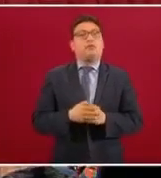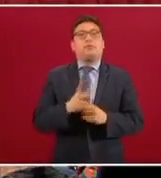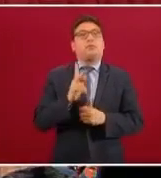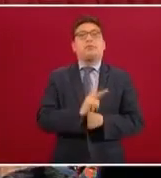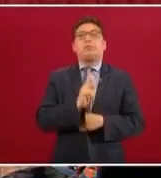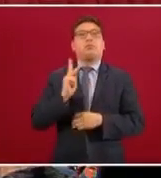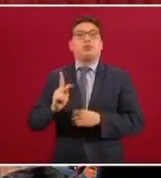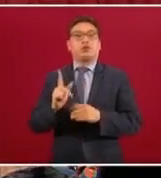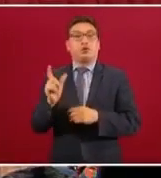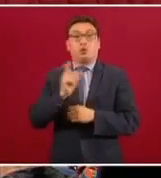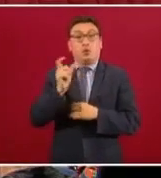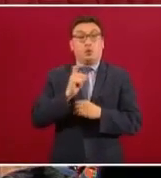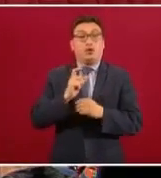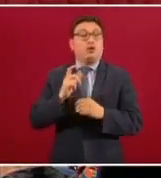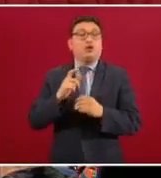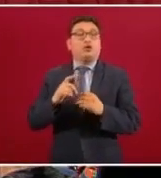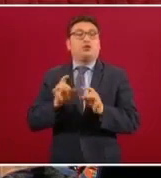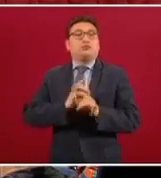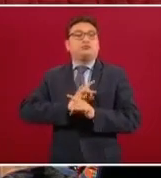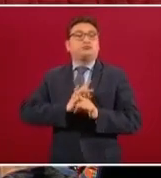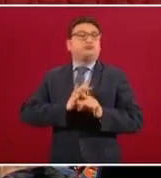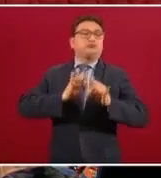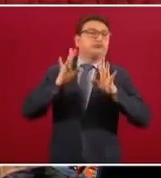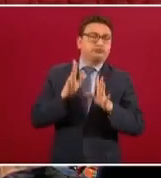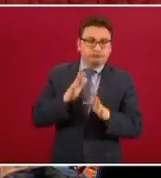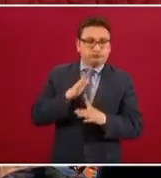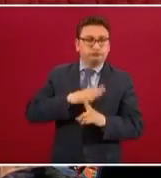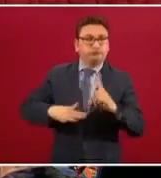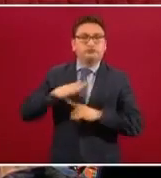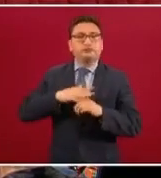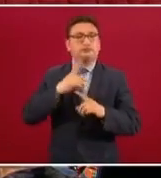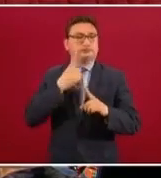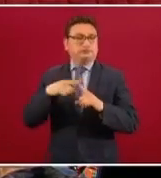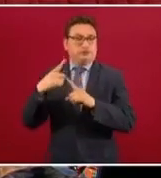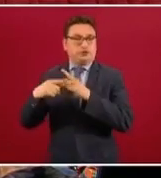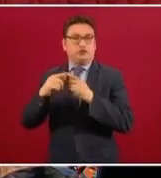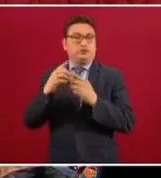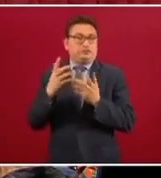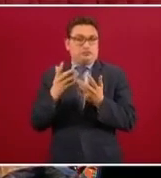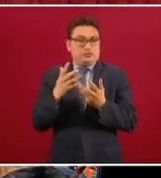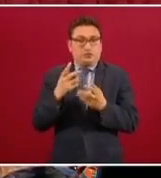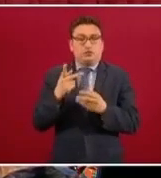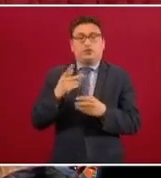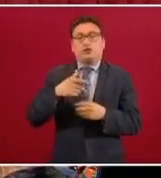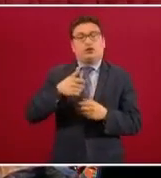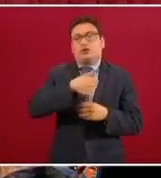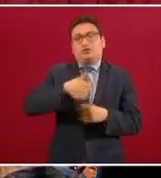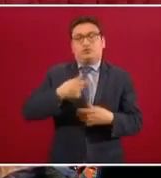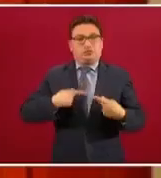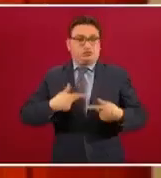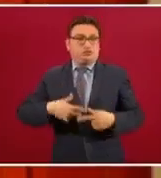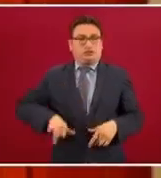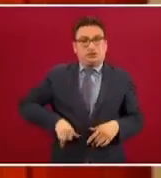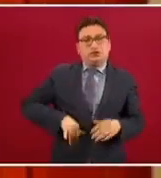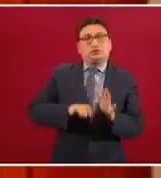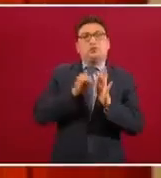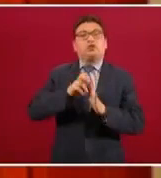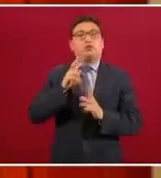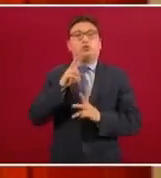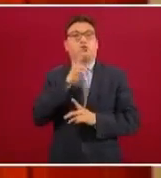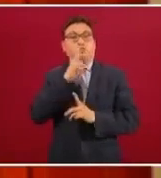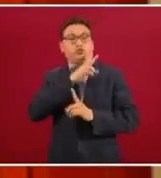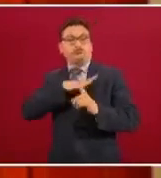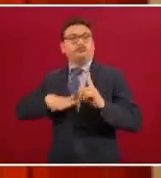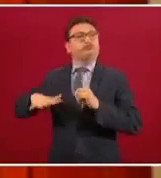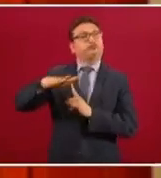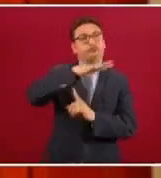semejante a los fenómenos masivos que ocurren en otros elementos de interés público como el medio ambiente, y